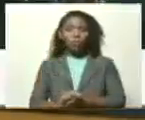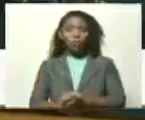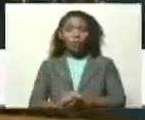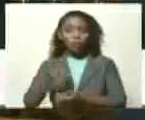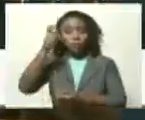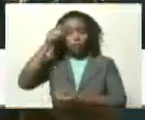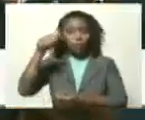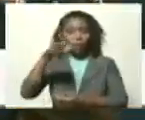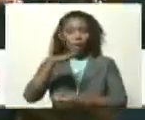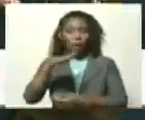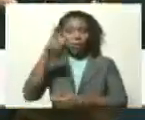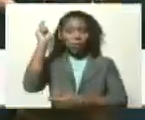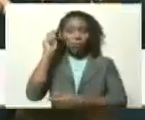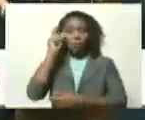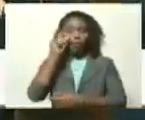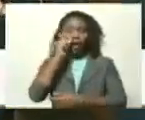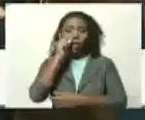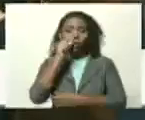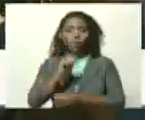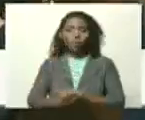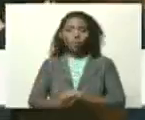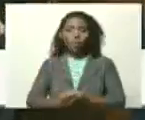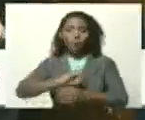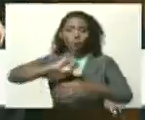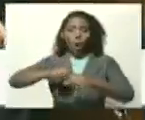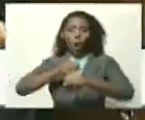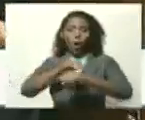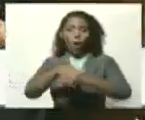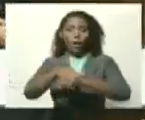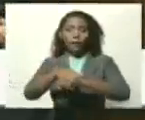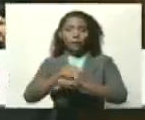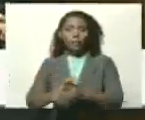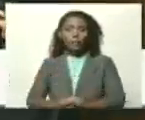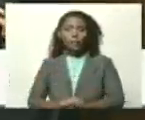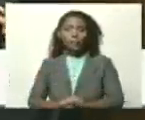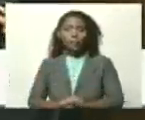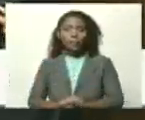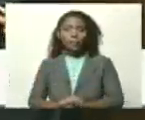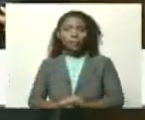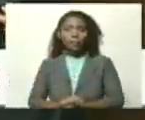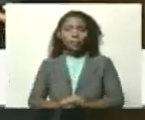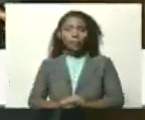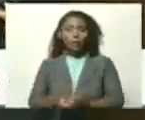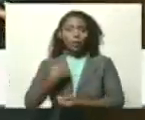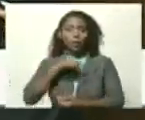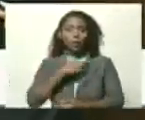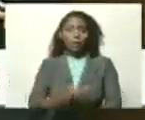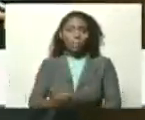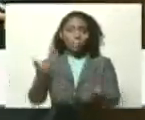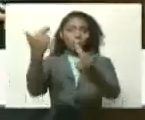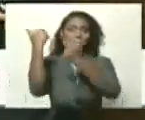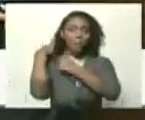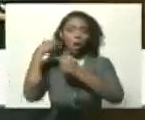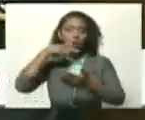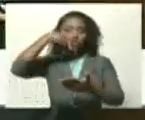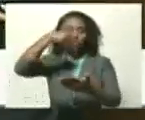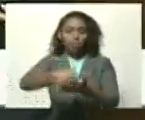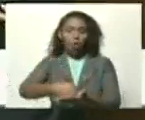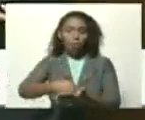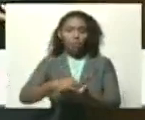Ciudadano, diputado Jorge Rodríguez Gómez, nos corresponde en nombre